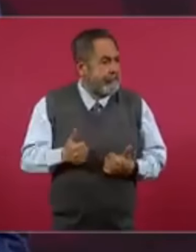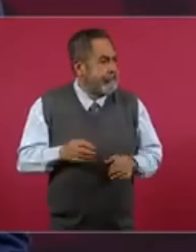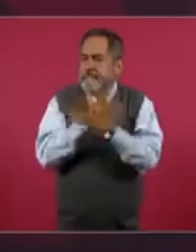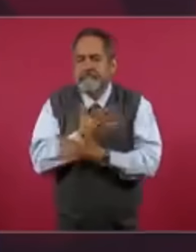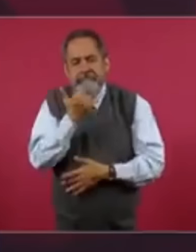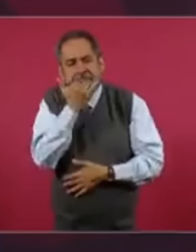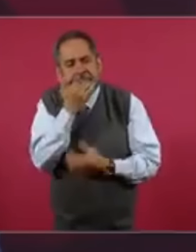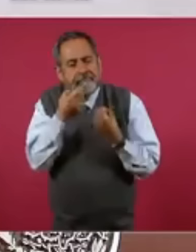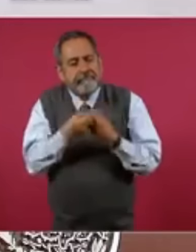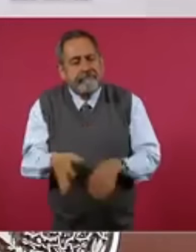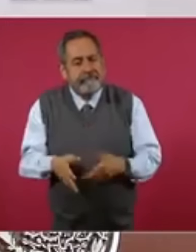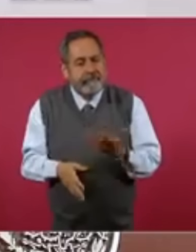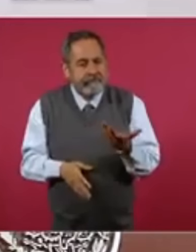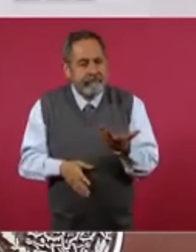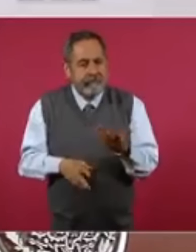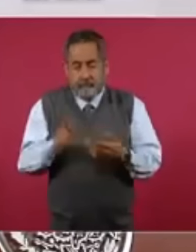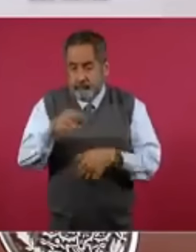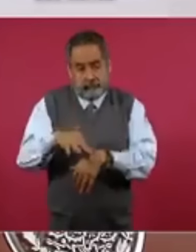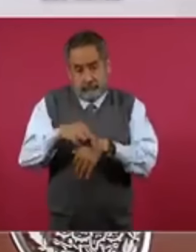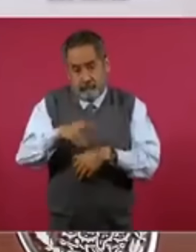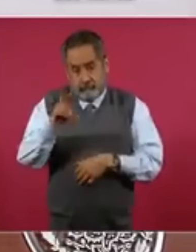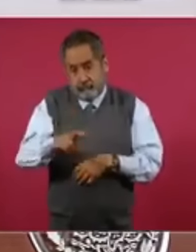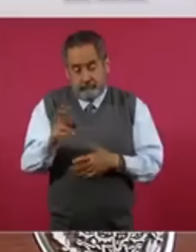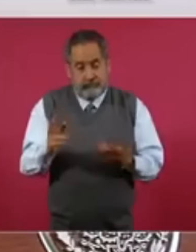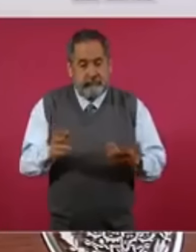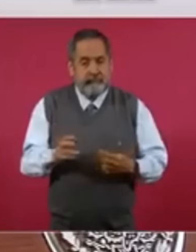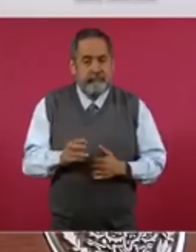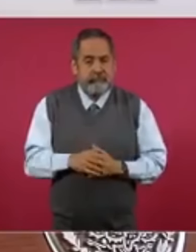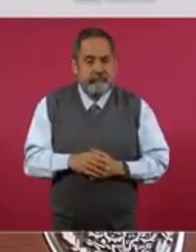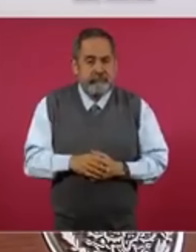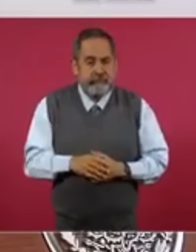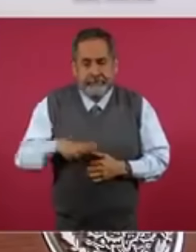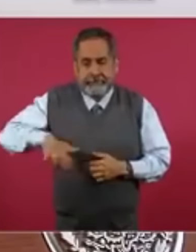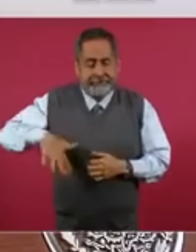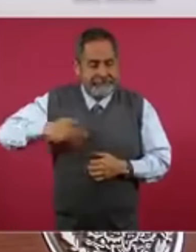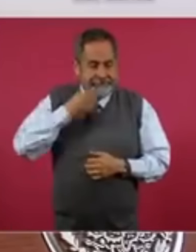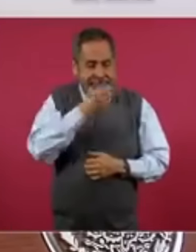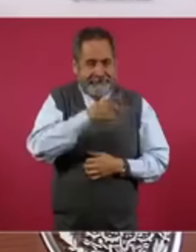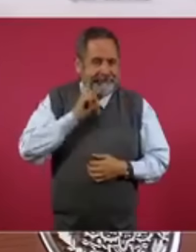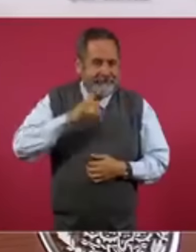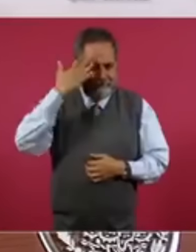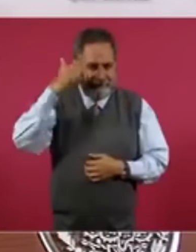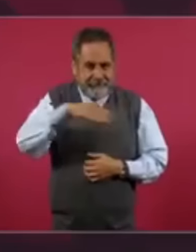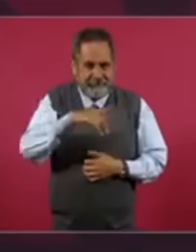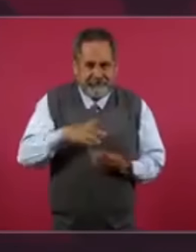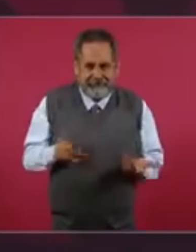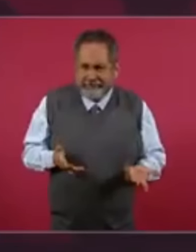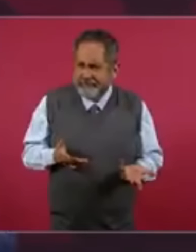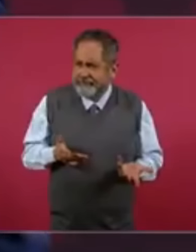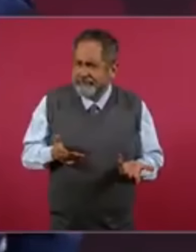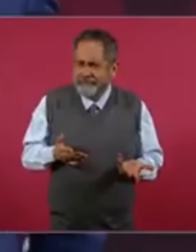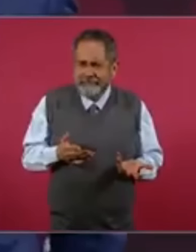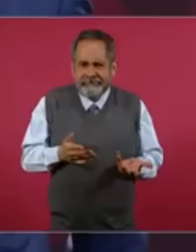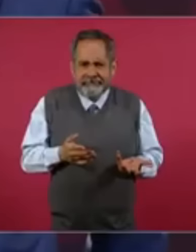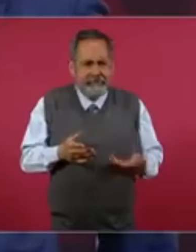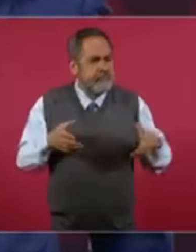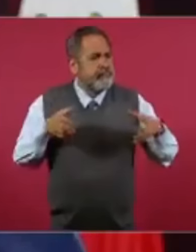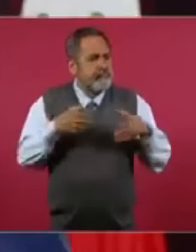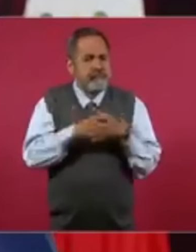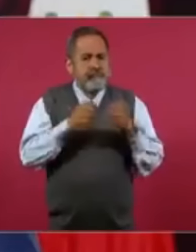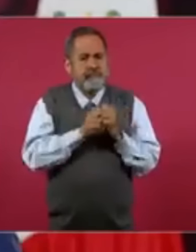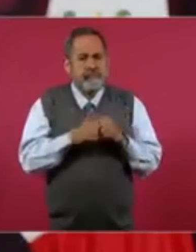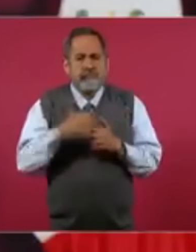entender? Es muy real, pero eso que dijo la señora, pero si veníamos en el avión